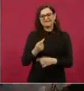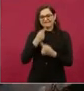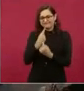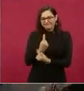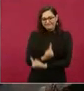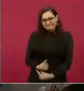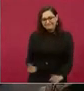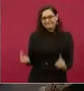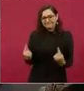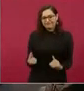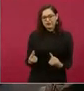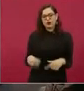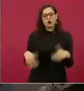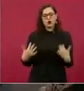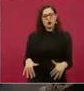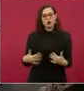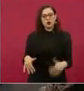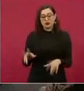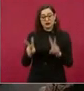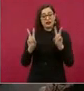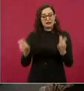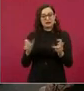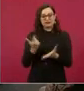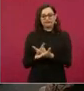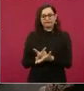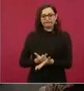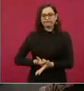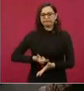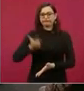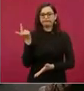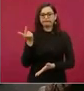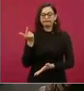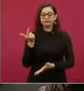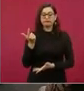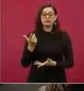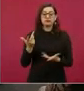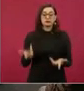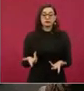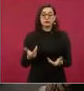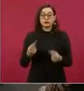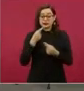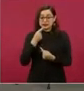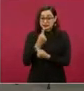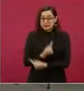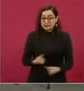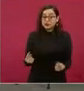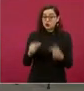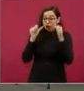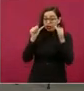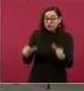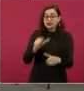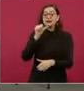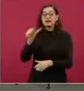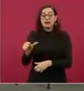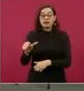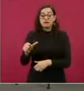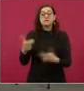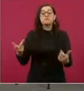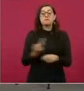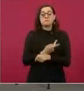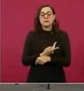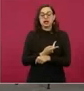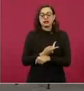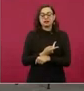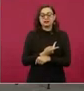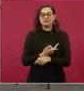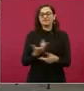un asunto de mucha gravedad porque no atender a los niños significa estar